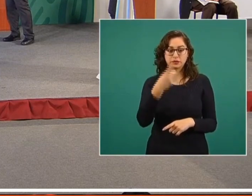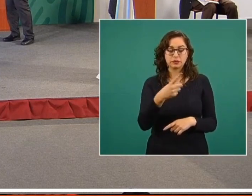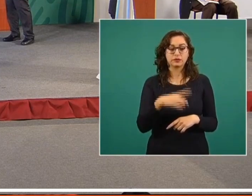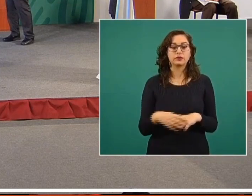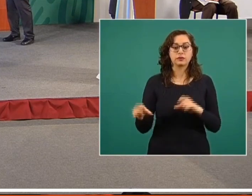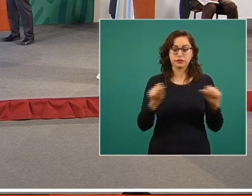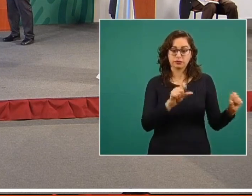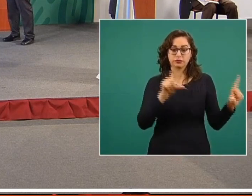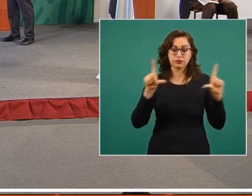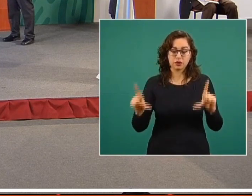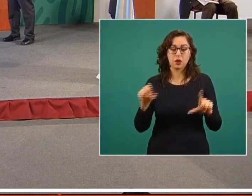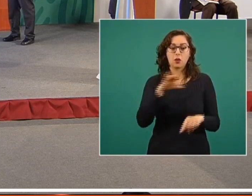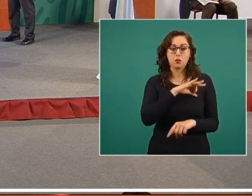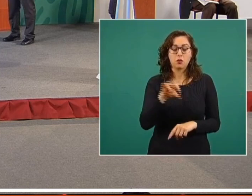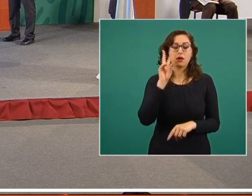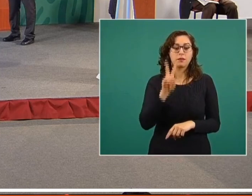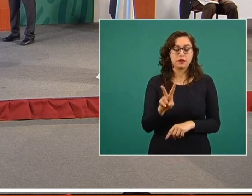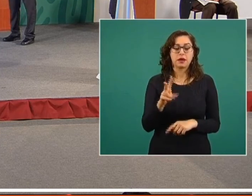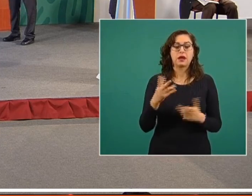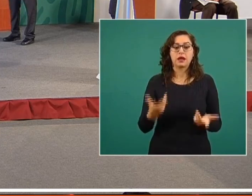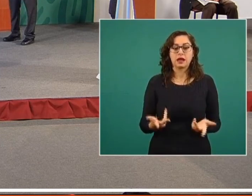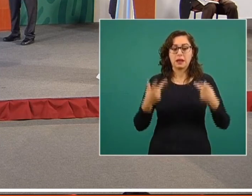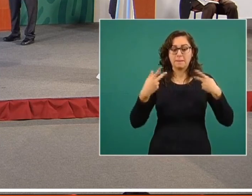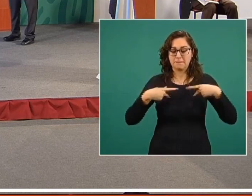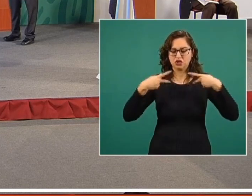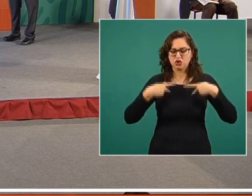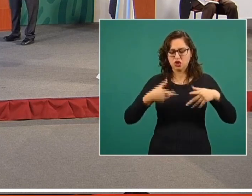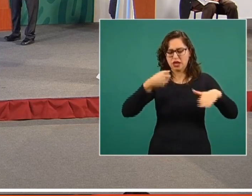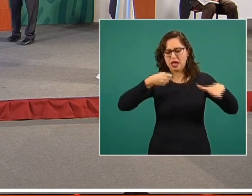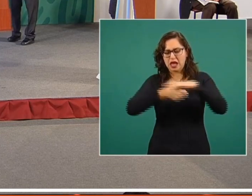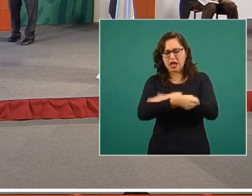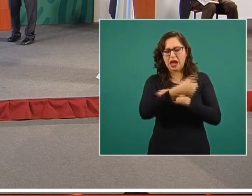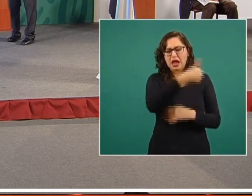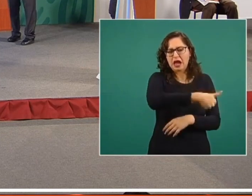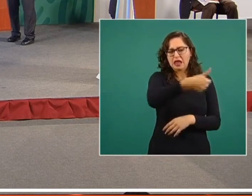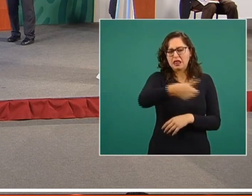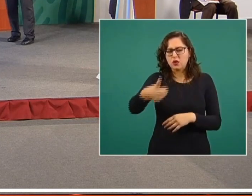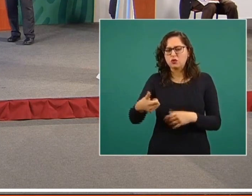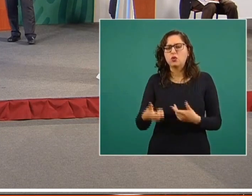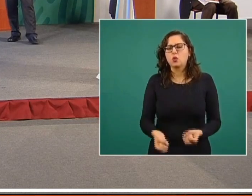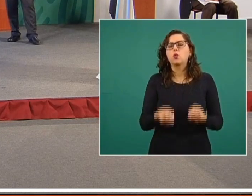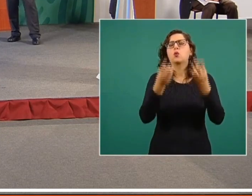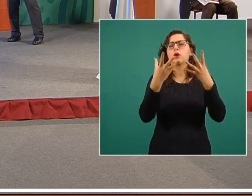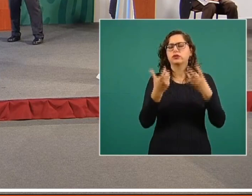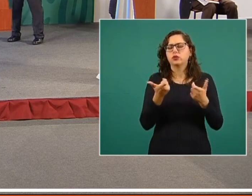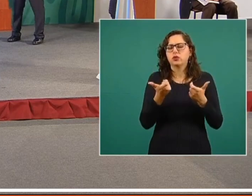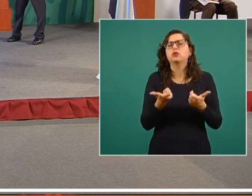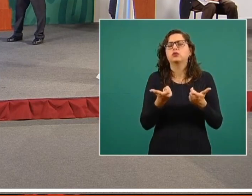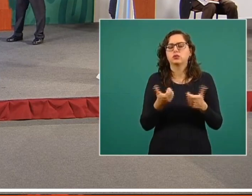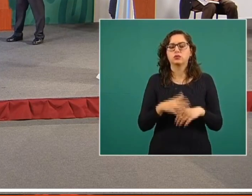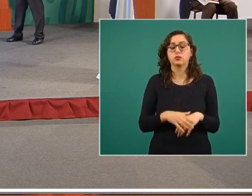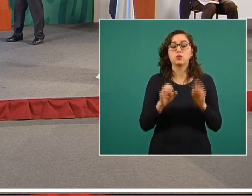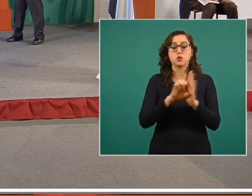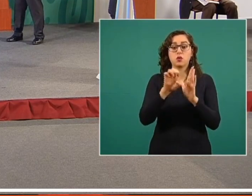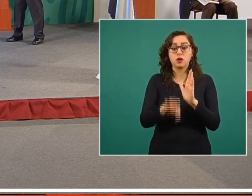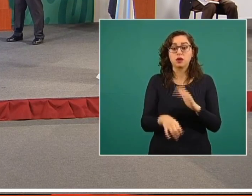el gasto por PPL en centros penitenciarios privados en 2020. Por ejemplo,